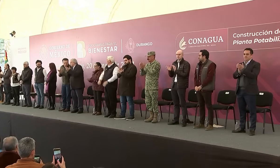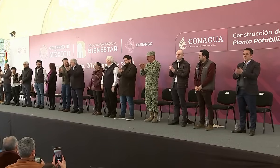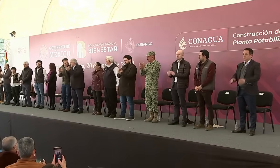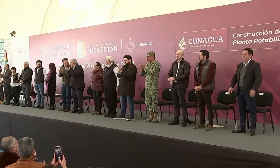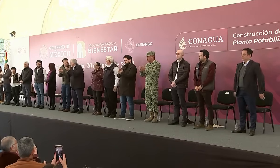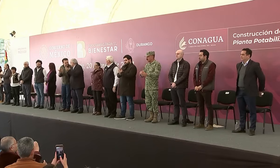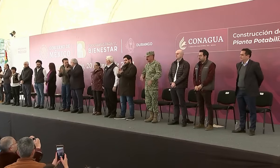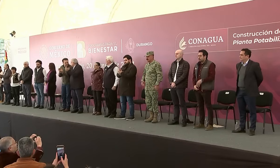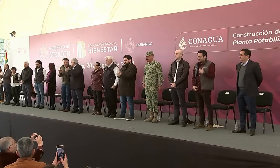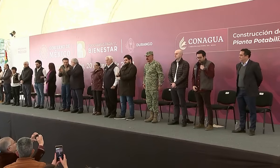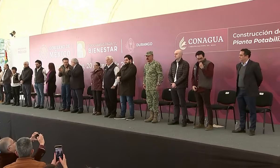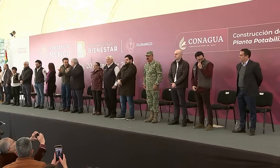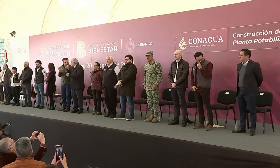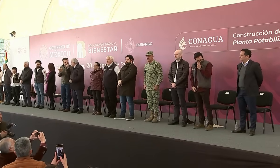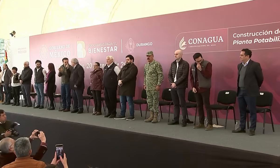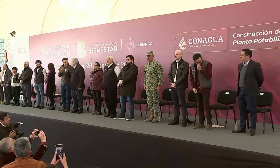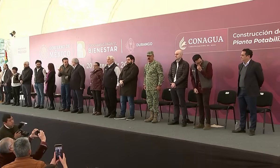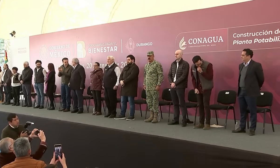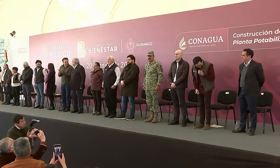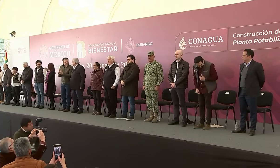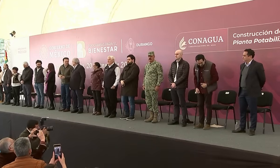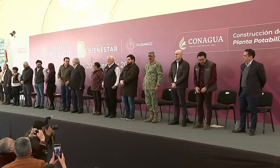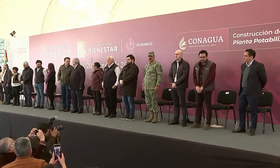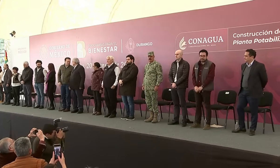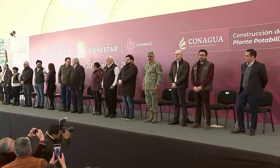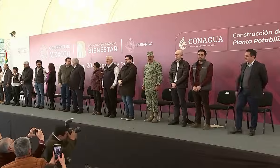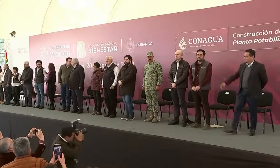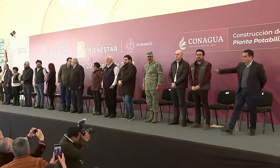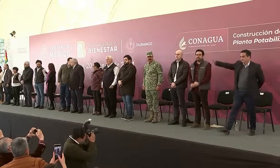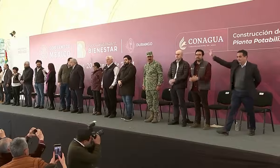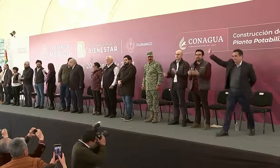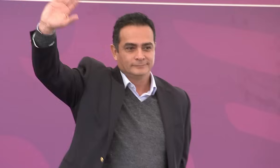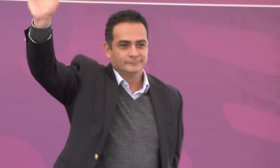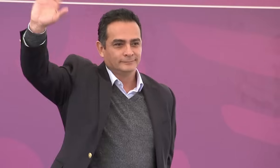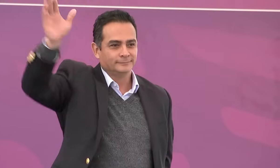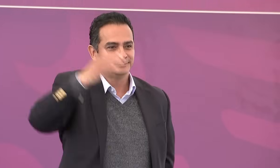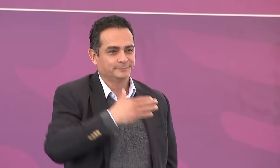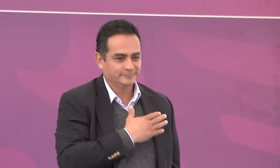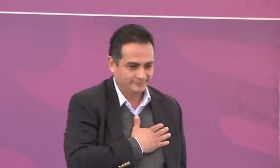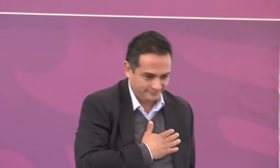El presidente municipal de Durango, José Antonio Ochoa Rodríguez.